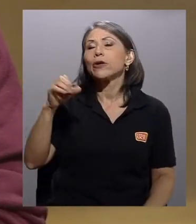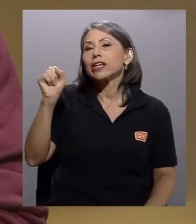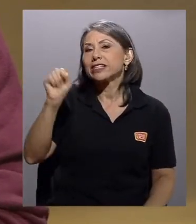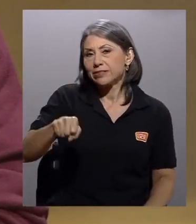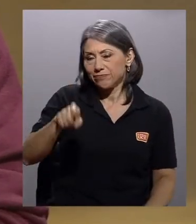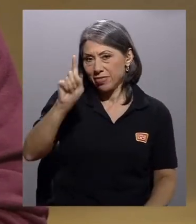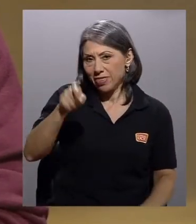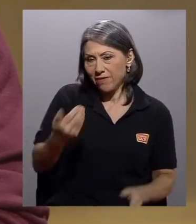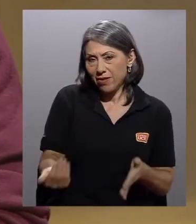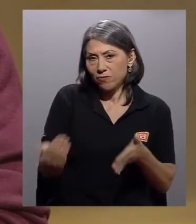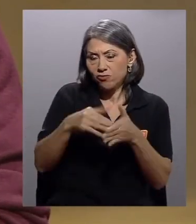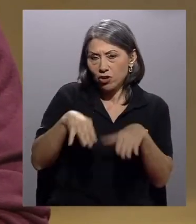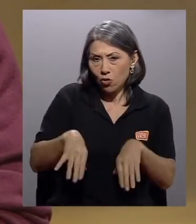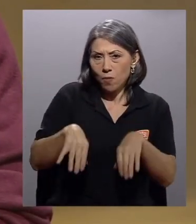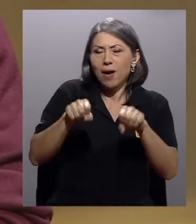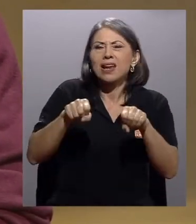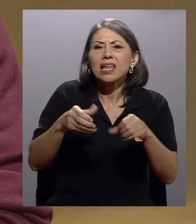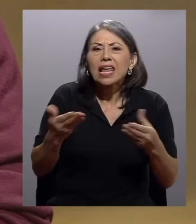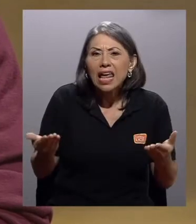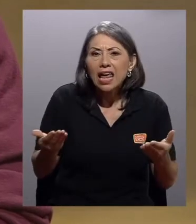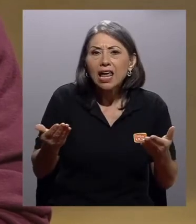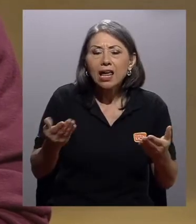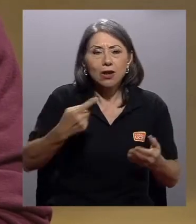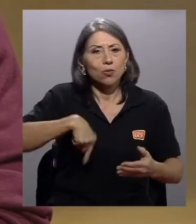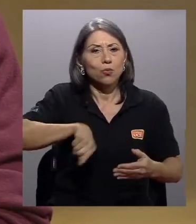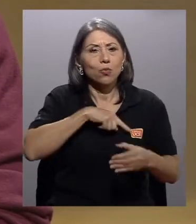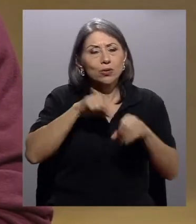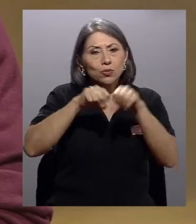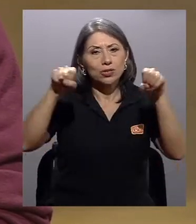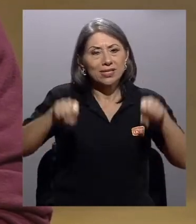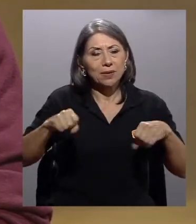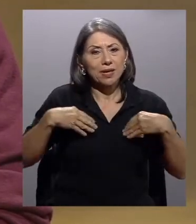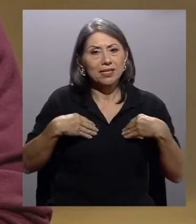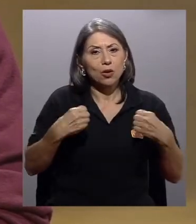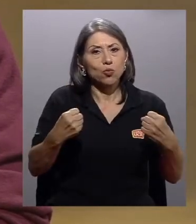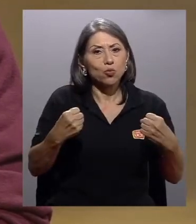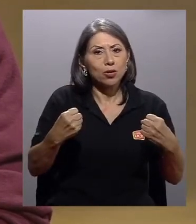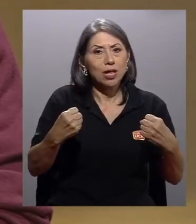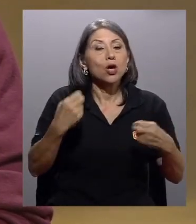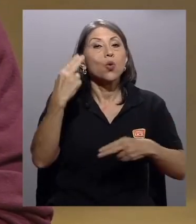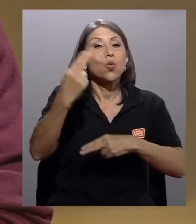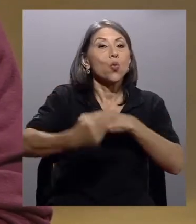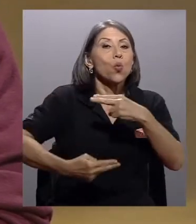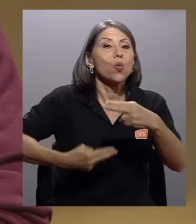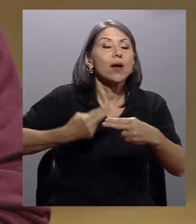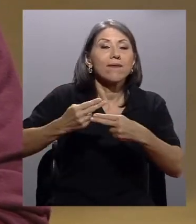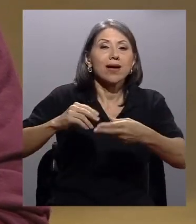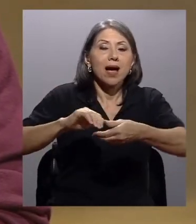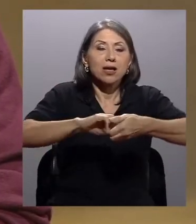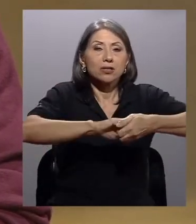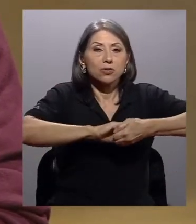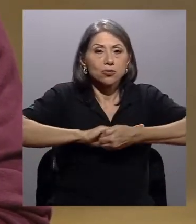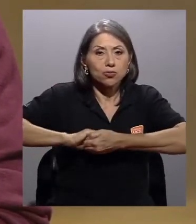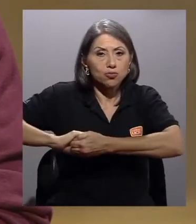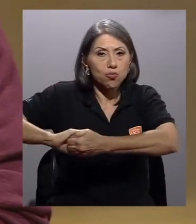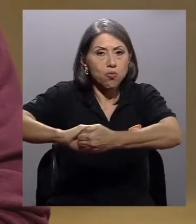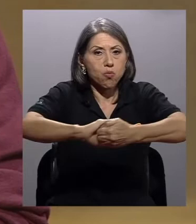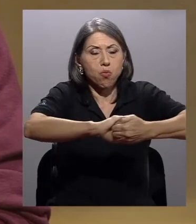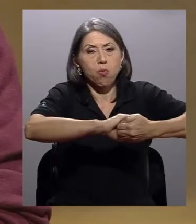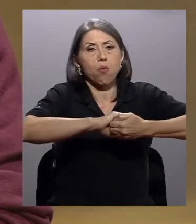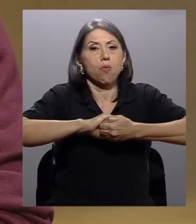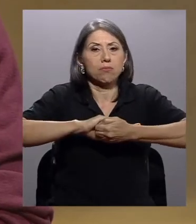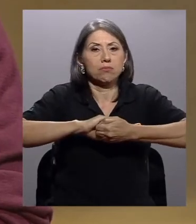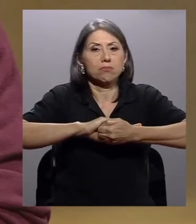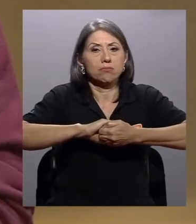retomar en primer lugar es nuestro sistema de salud, pero nuestro sistema de salud universal y solidario, y